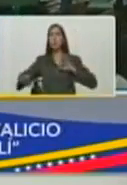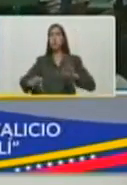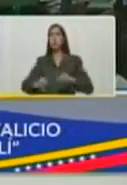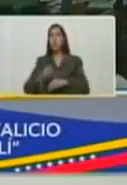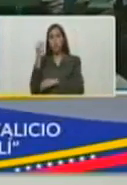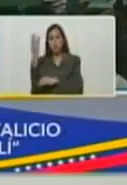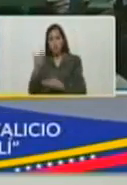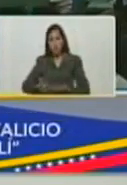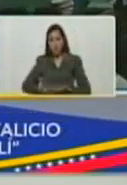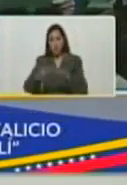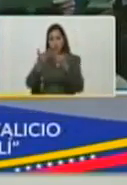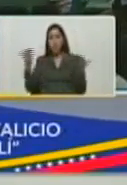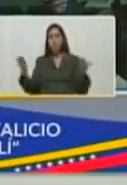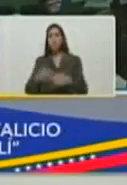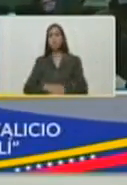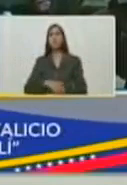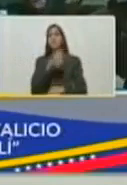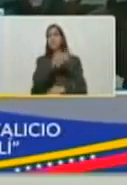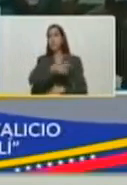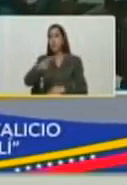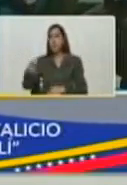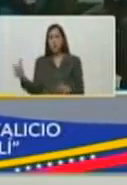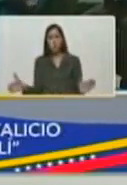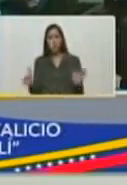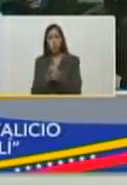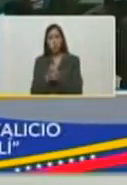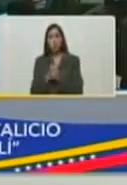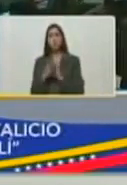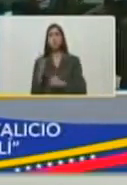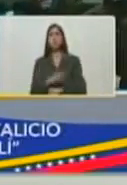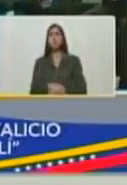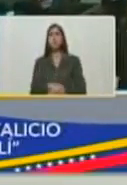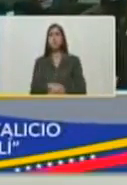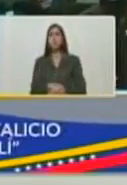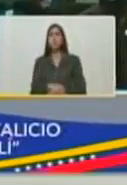a ti y a quienes te acompañan.